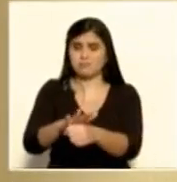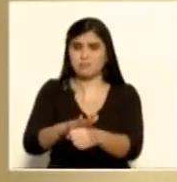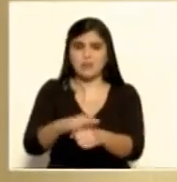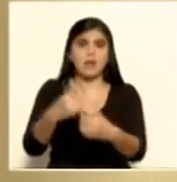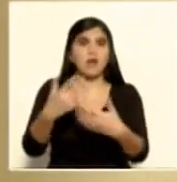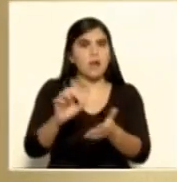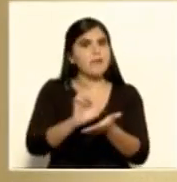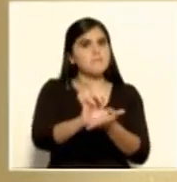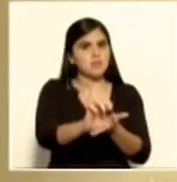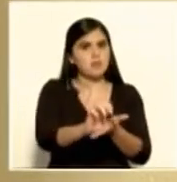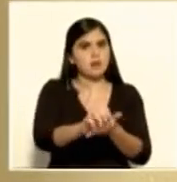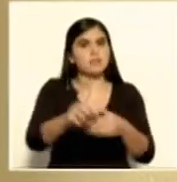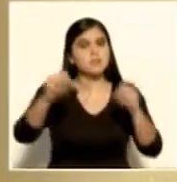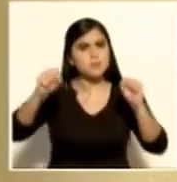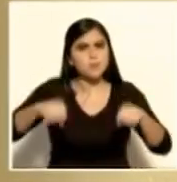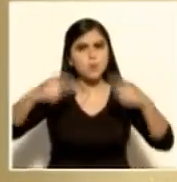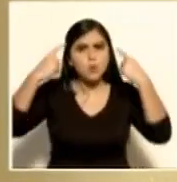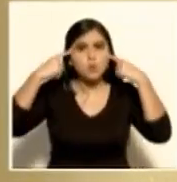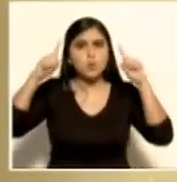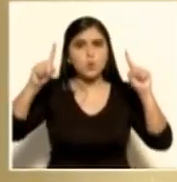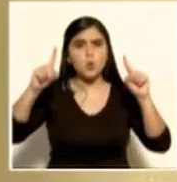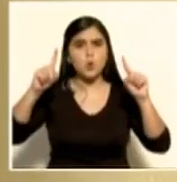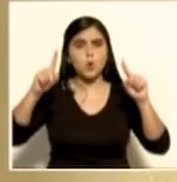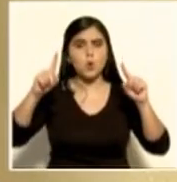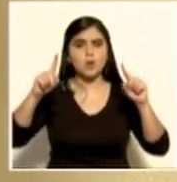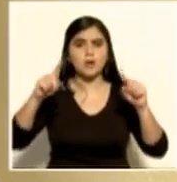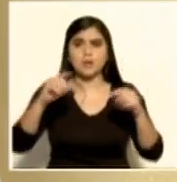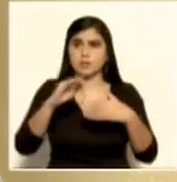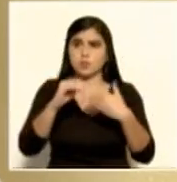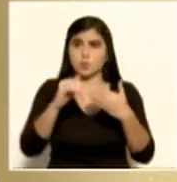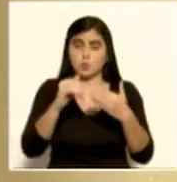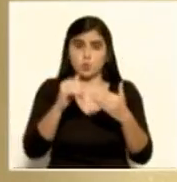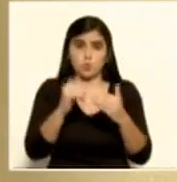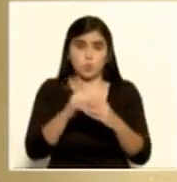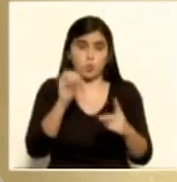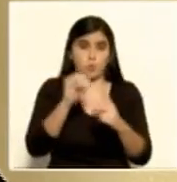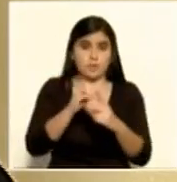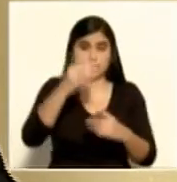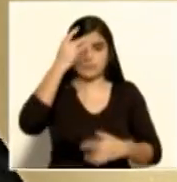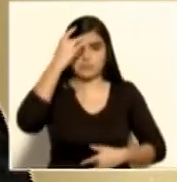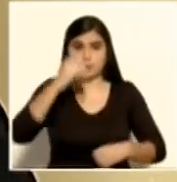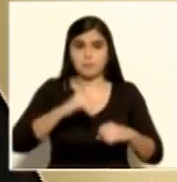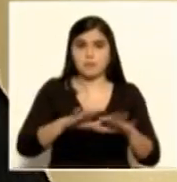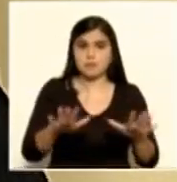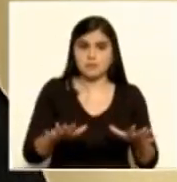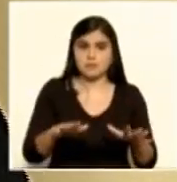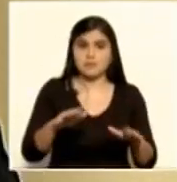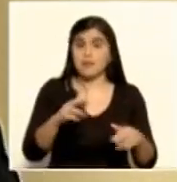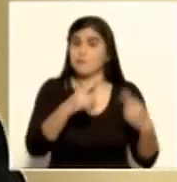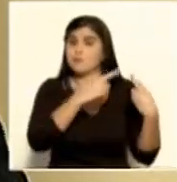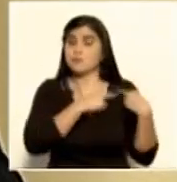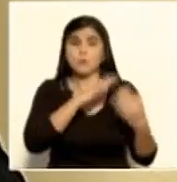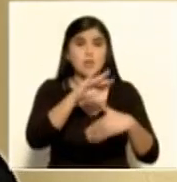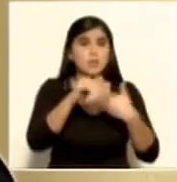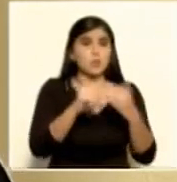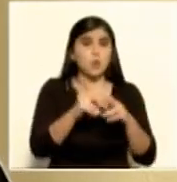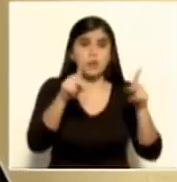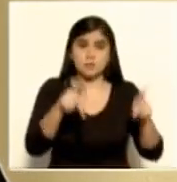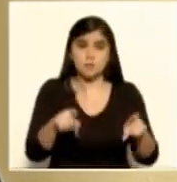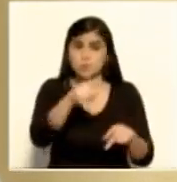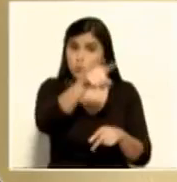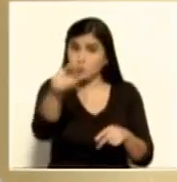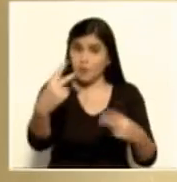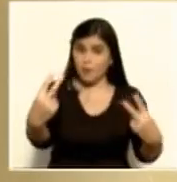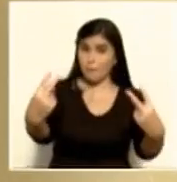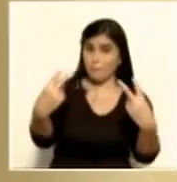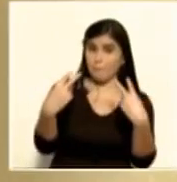hacer la atención oportuna de la pandemia. Y es una misión que depende de todas las personas, de las personas que nos ven.